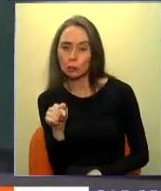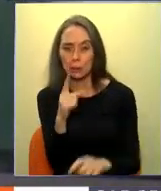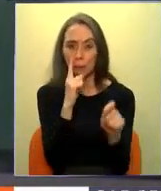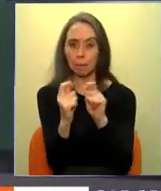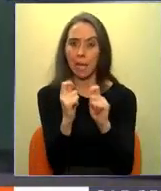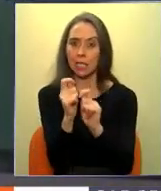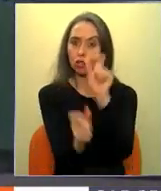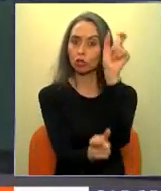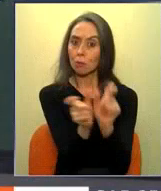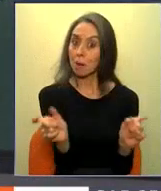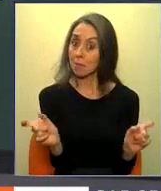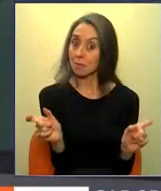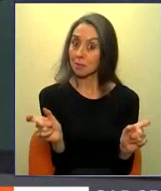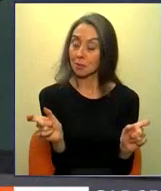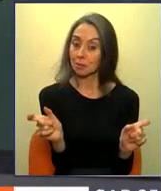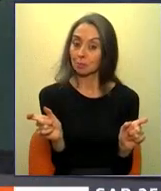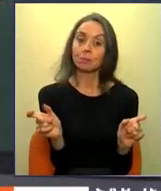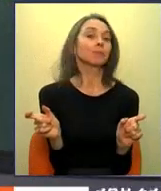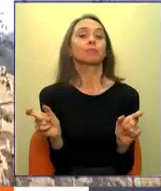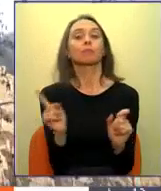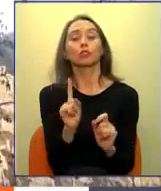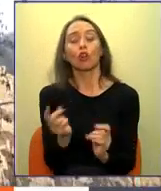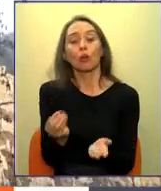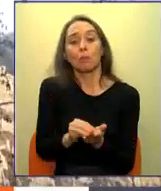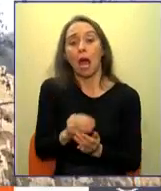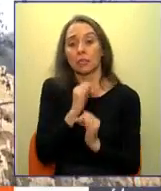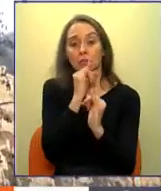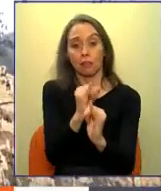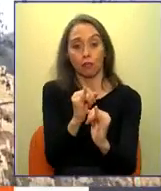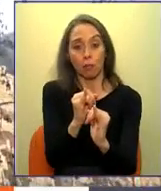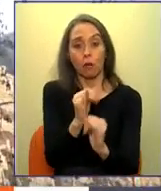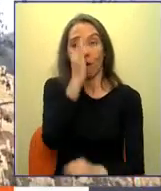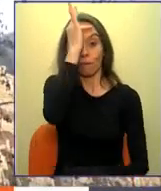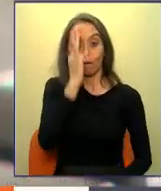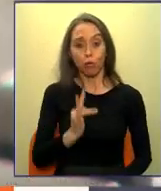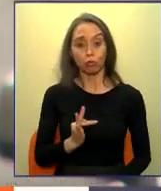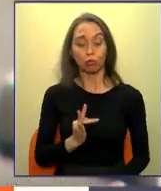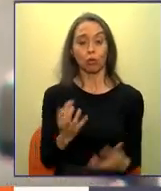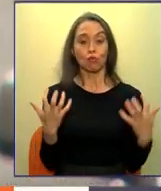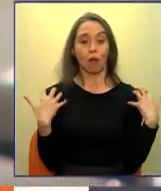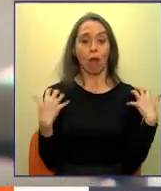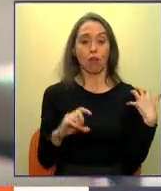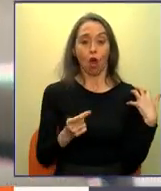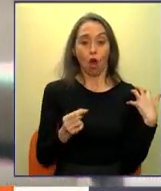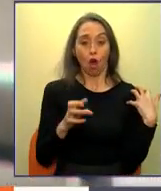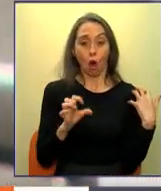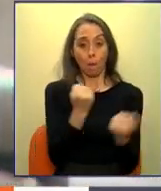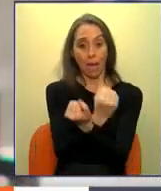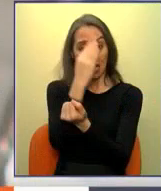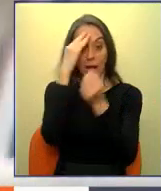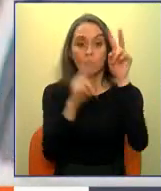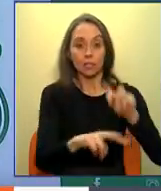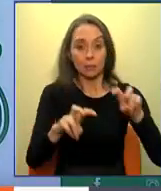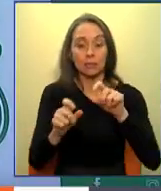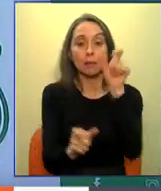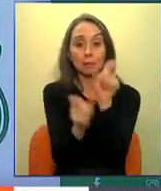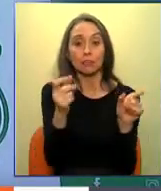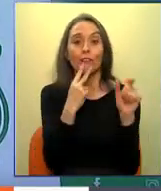la población. No se entregaron más detalles. Eso sí, actuó el GOPE y los vecinos fueron evacuados. Estamos hablando de